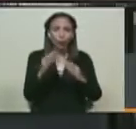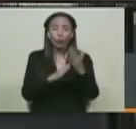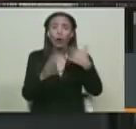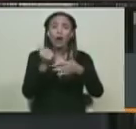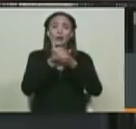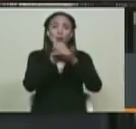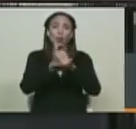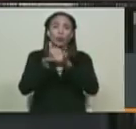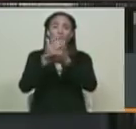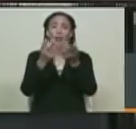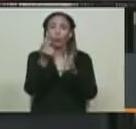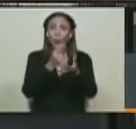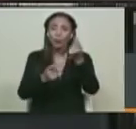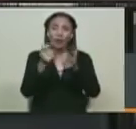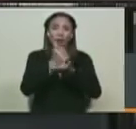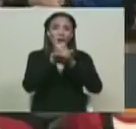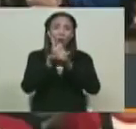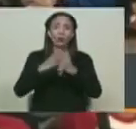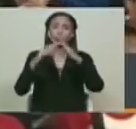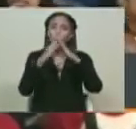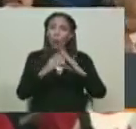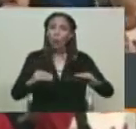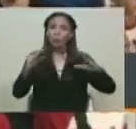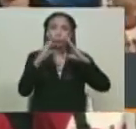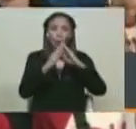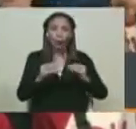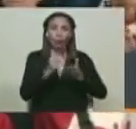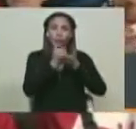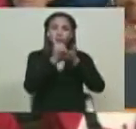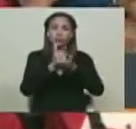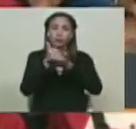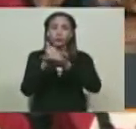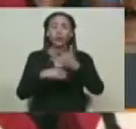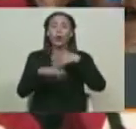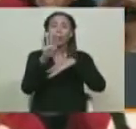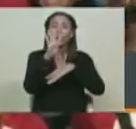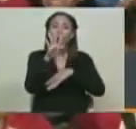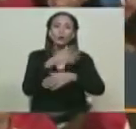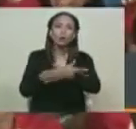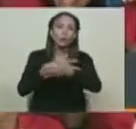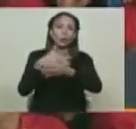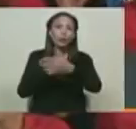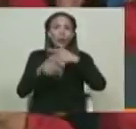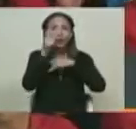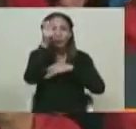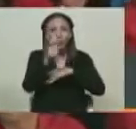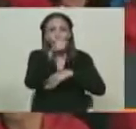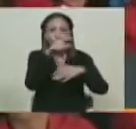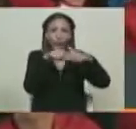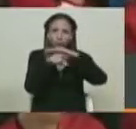económicas técnicas que necesita nuestro pueblo, de los 4 millones de hogares visitados.